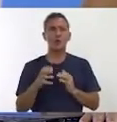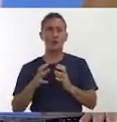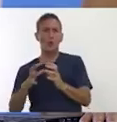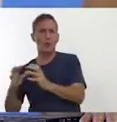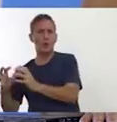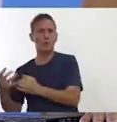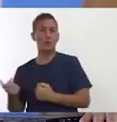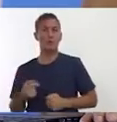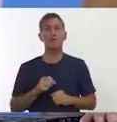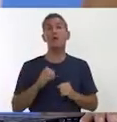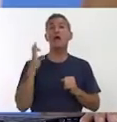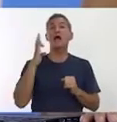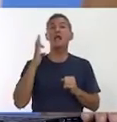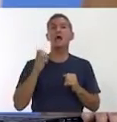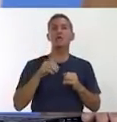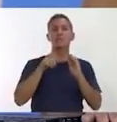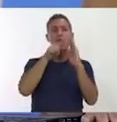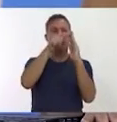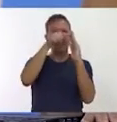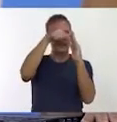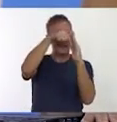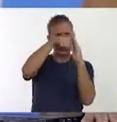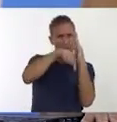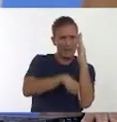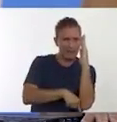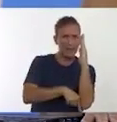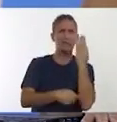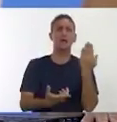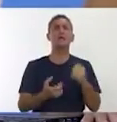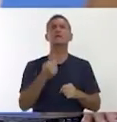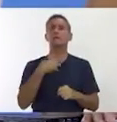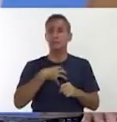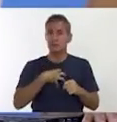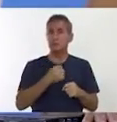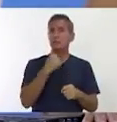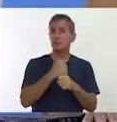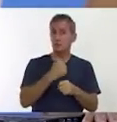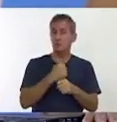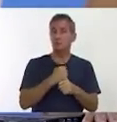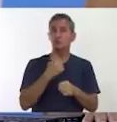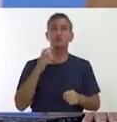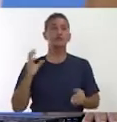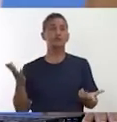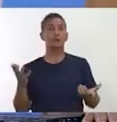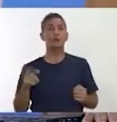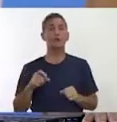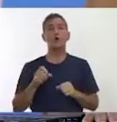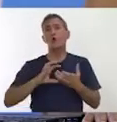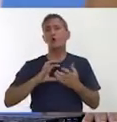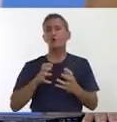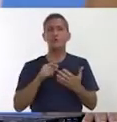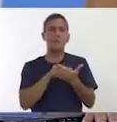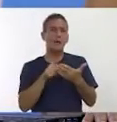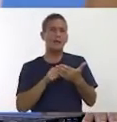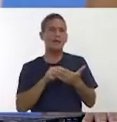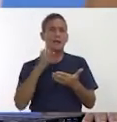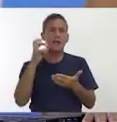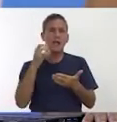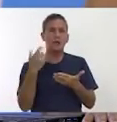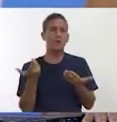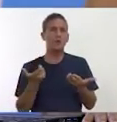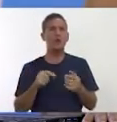todos los cuerpos. La fuerza de gravedad también tiene su trabajo, su forma de calcular trabajo, que al